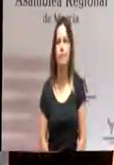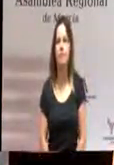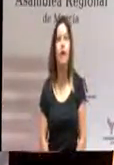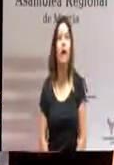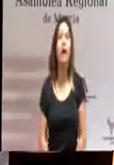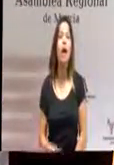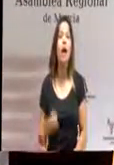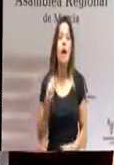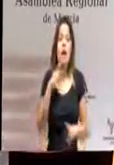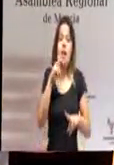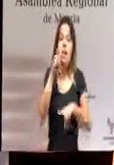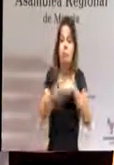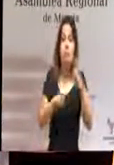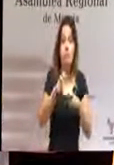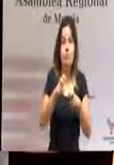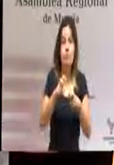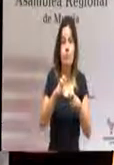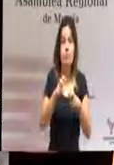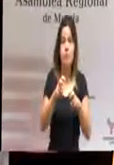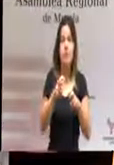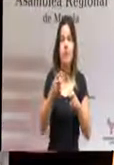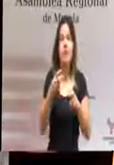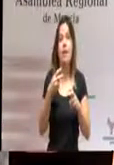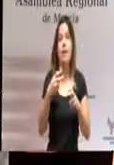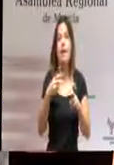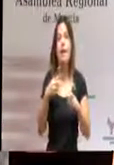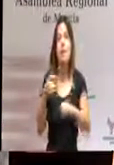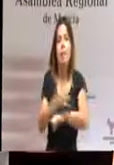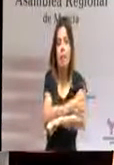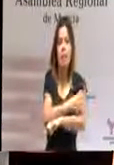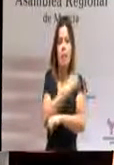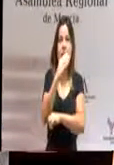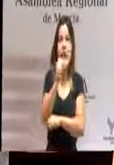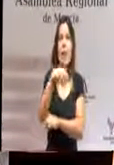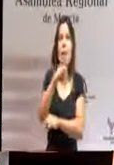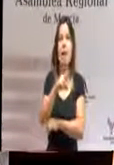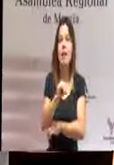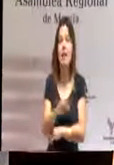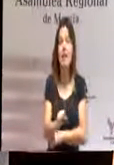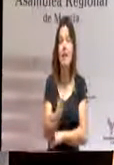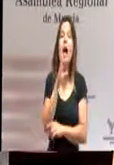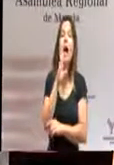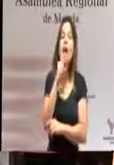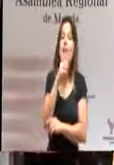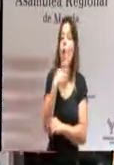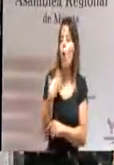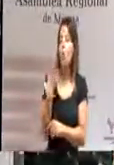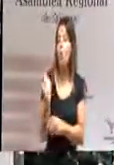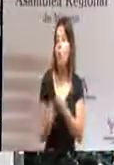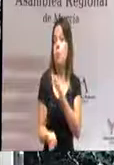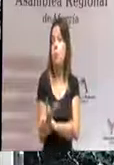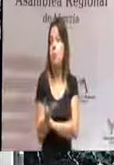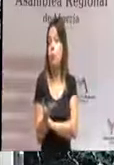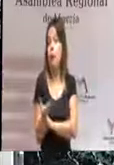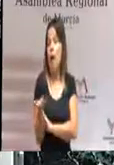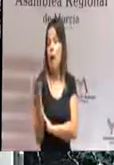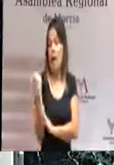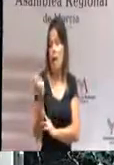El reinicio de la variante de Camarillas, les decía, o la reciente publicación, en el día de